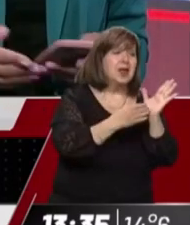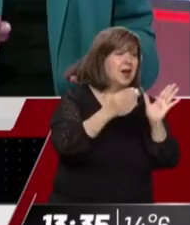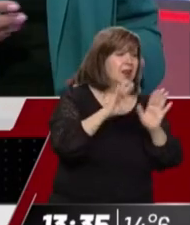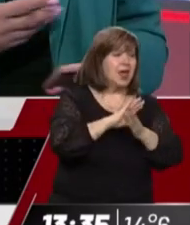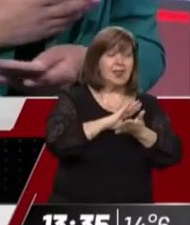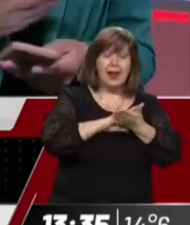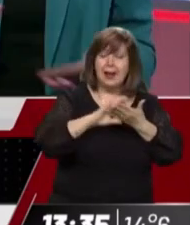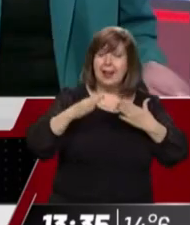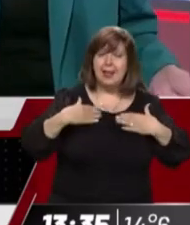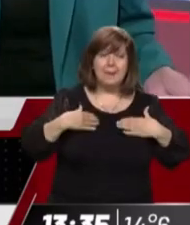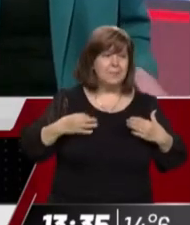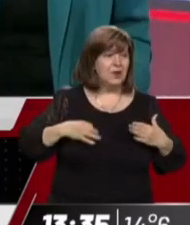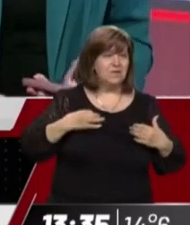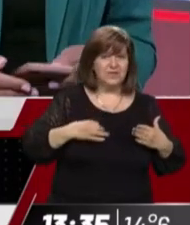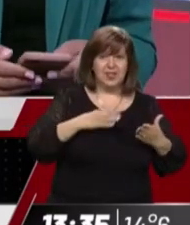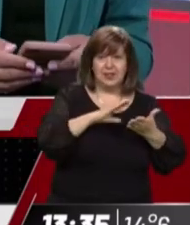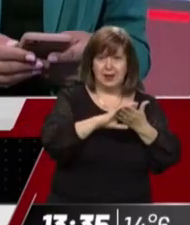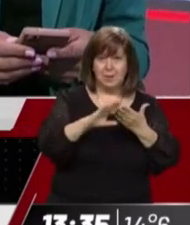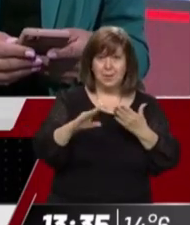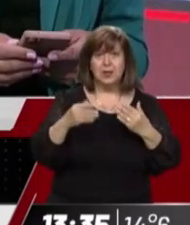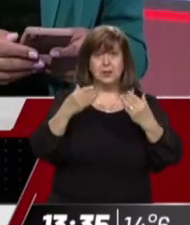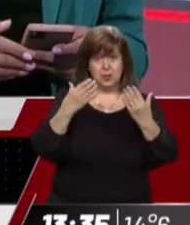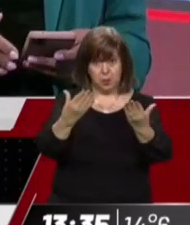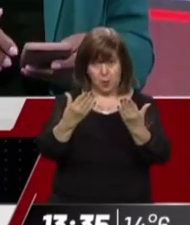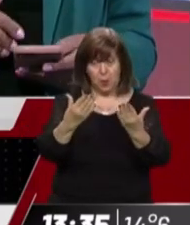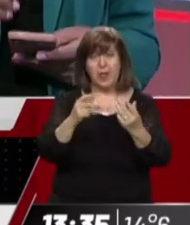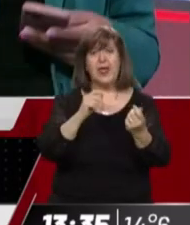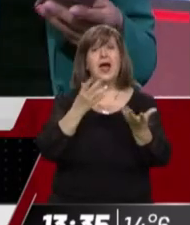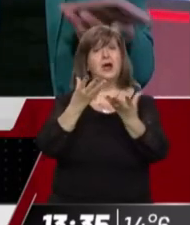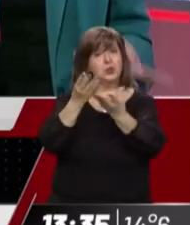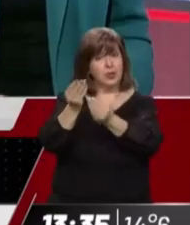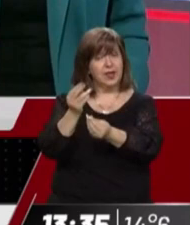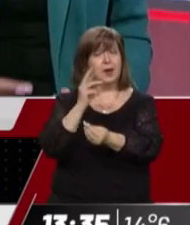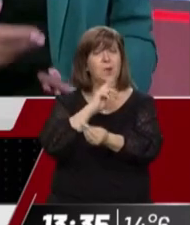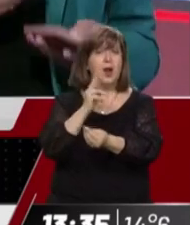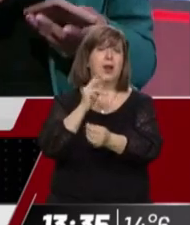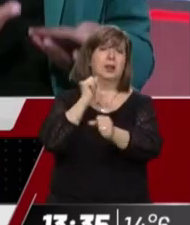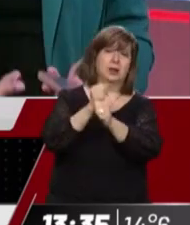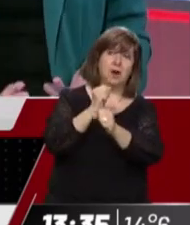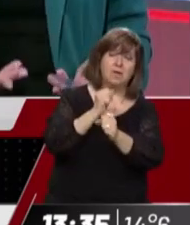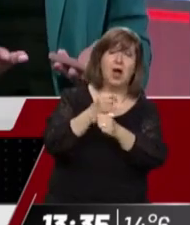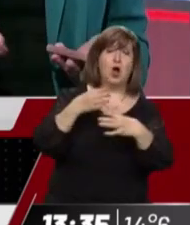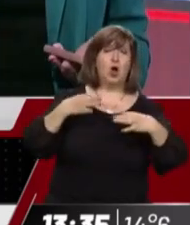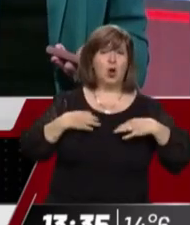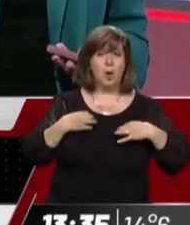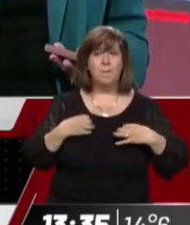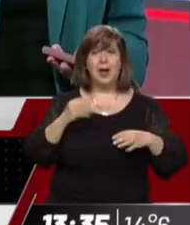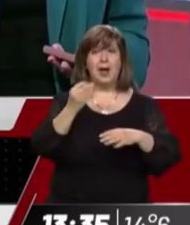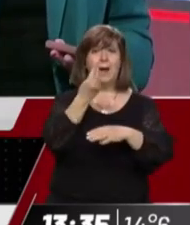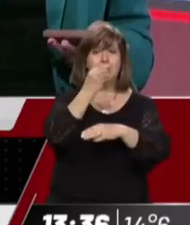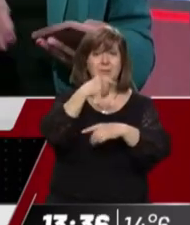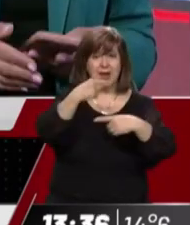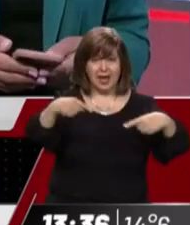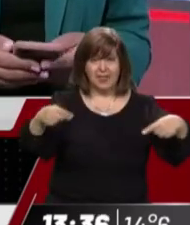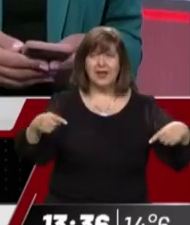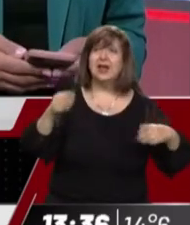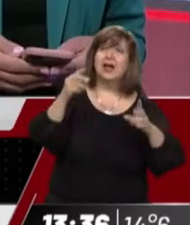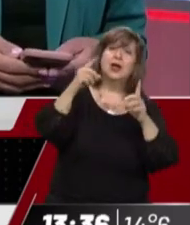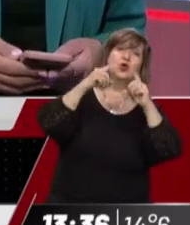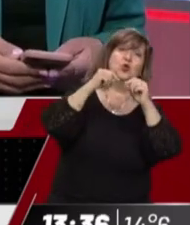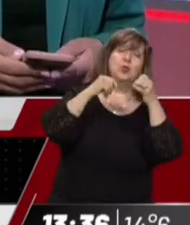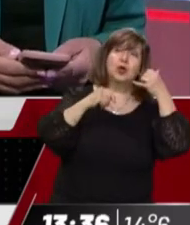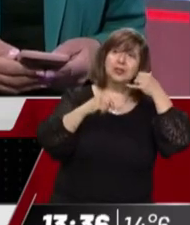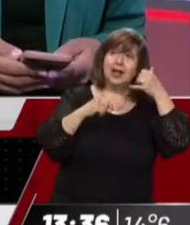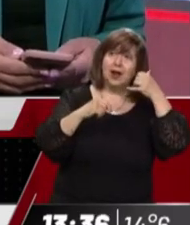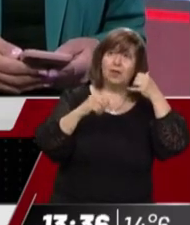es que la ayuden, el que pueda y como pueda, en este cambio de vida. Con un trabajo, con ropa, con mercadería. Ahí tiene el número en pantalla,